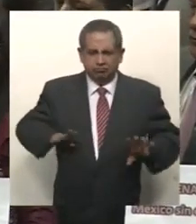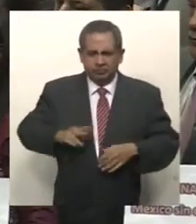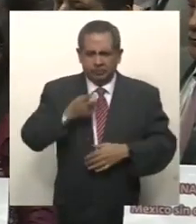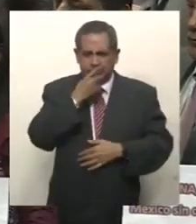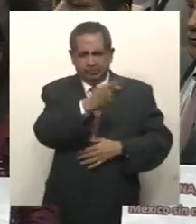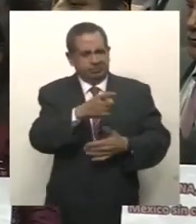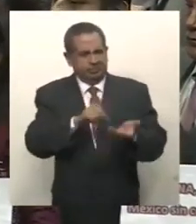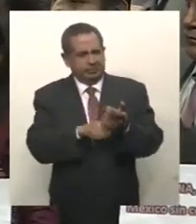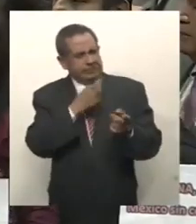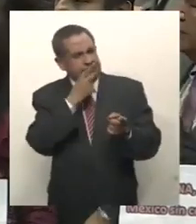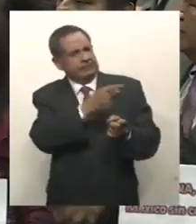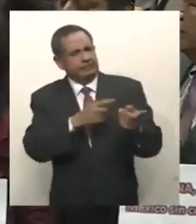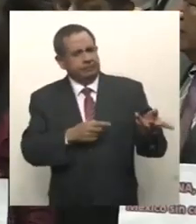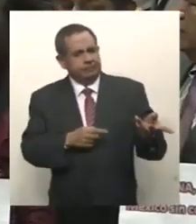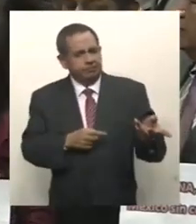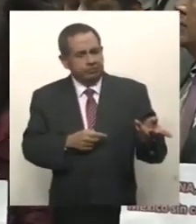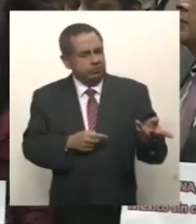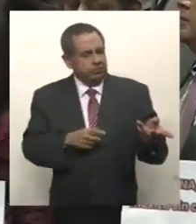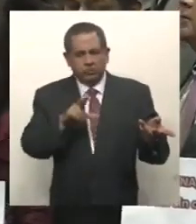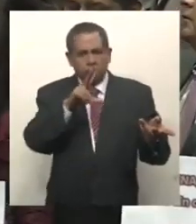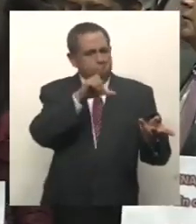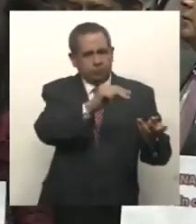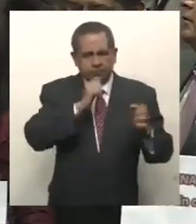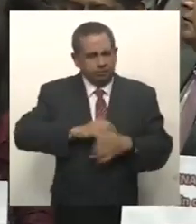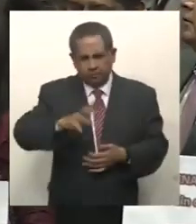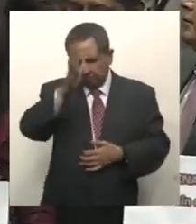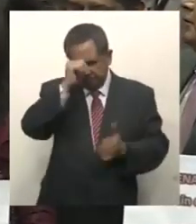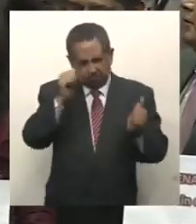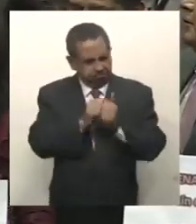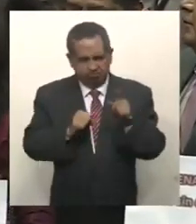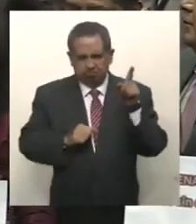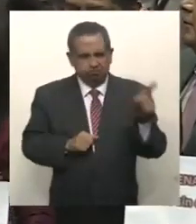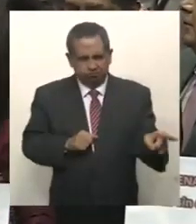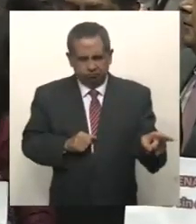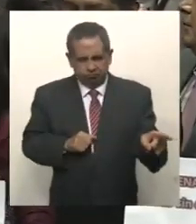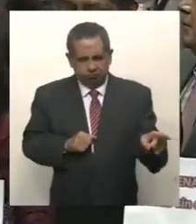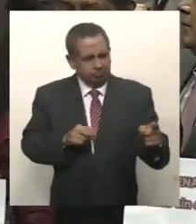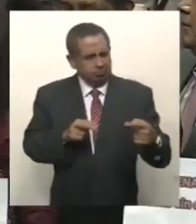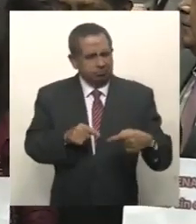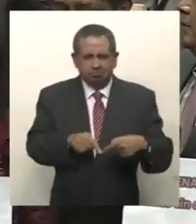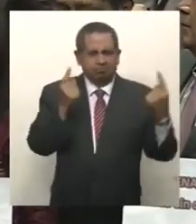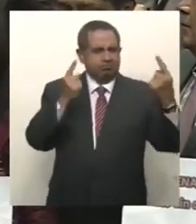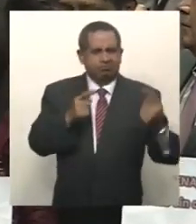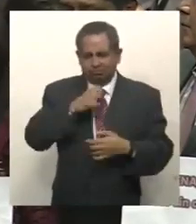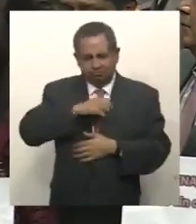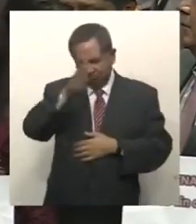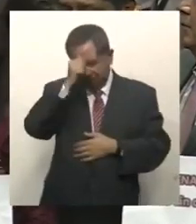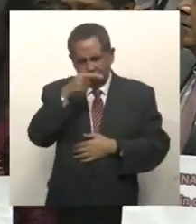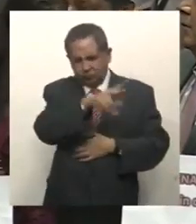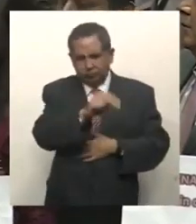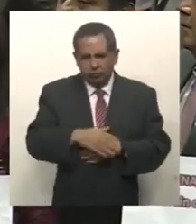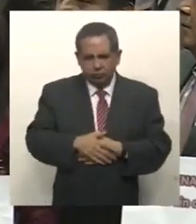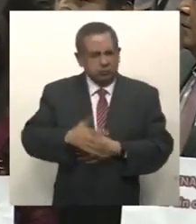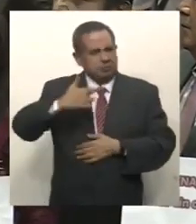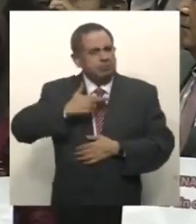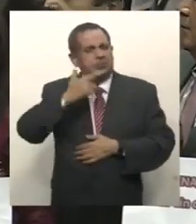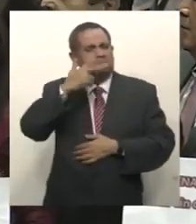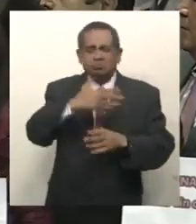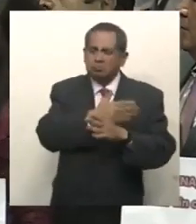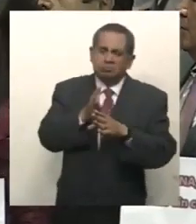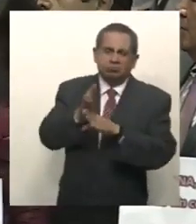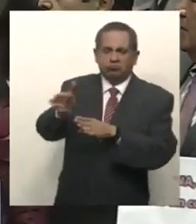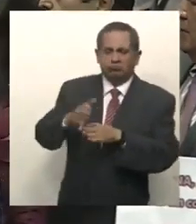decirles, no estoy de acuerdo con la ruptura constitucional. Prefiero